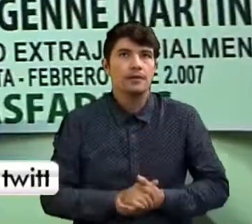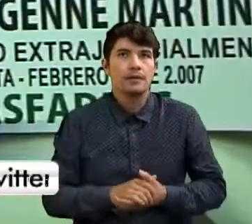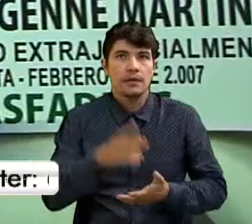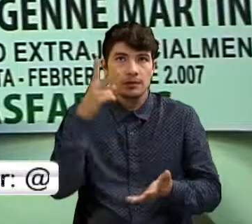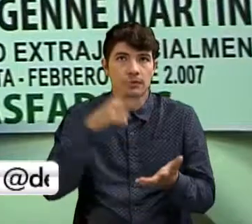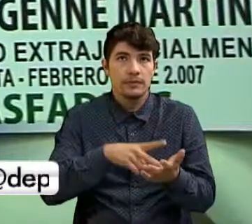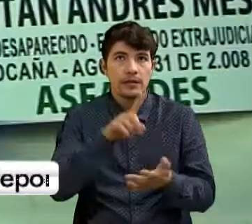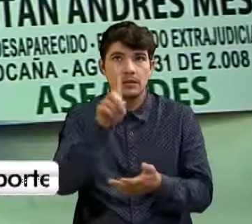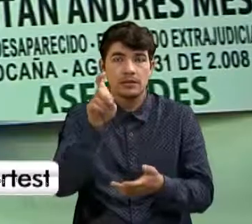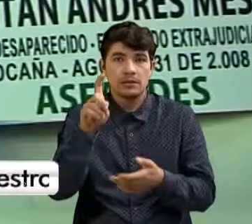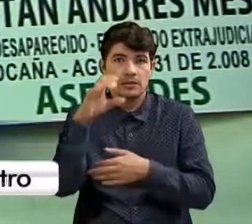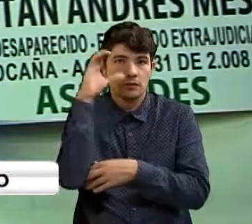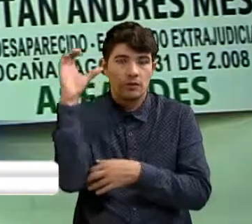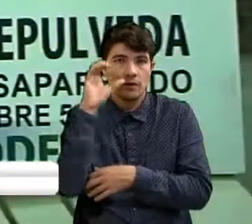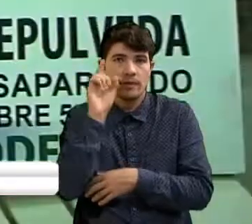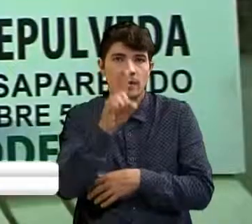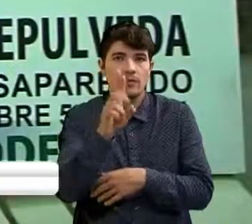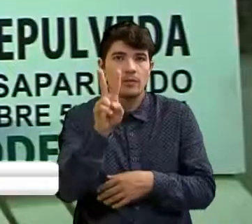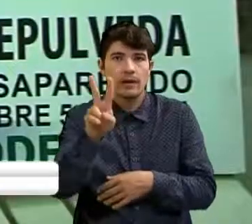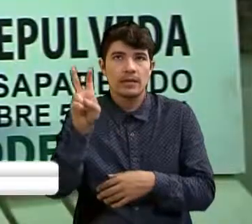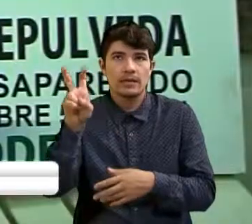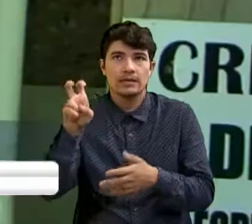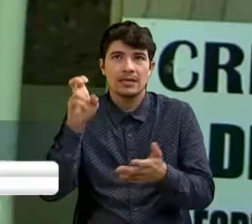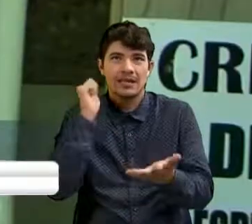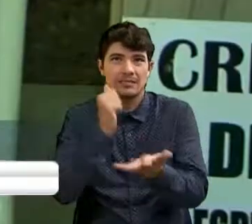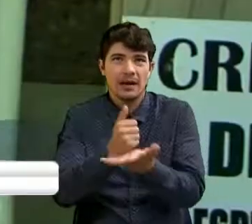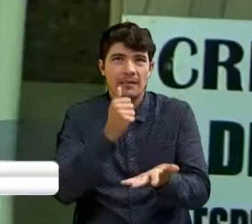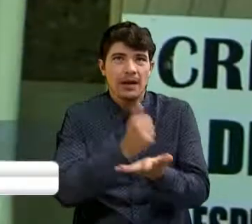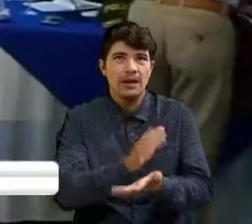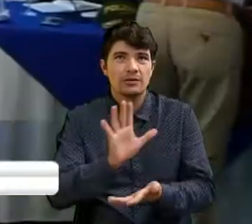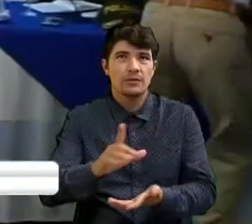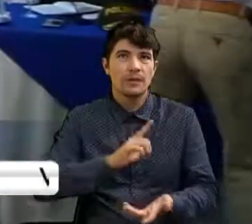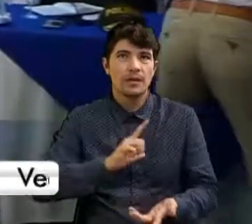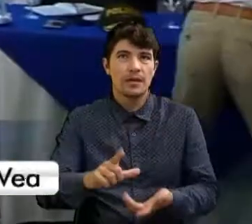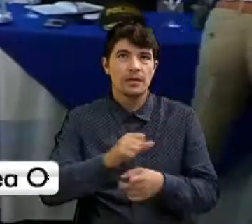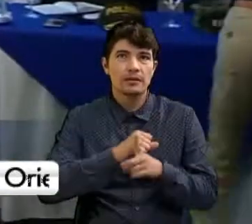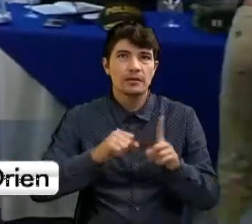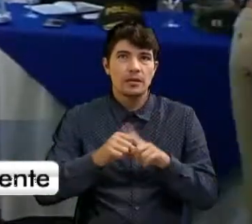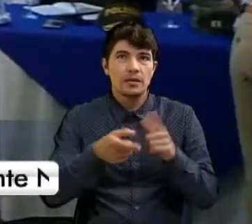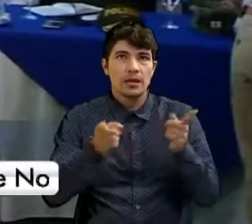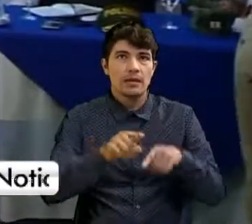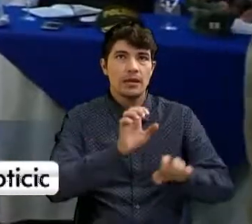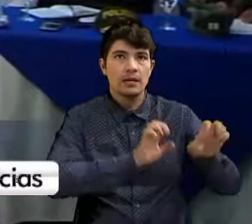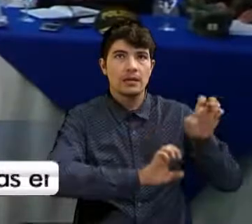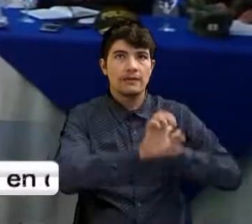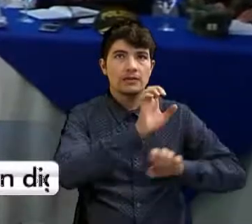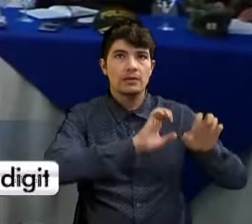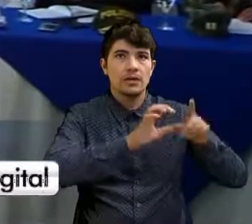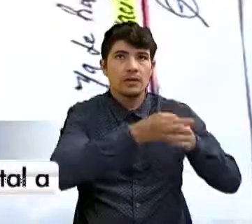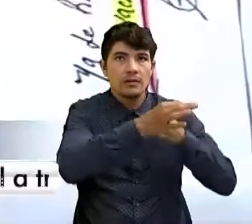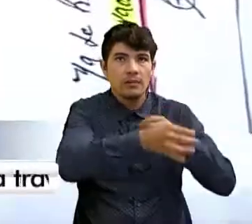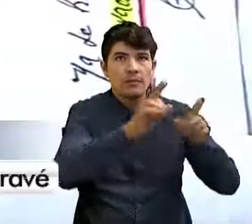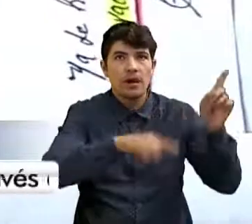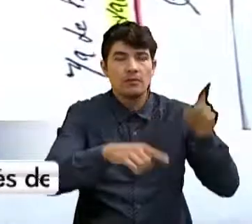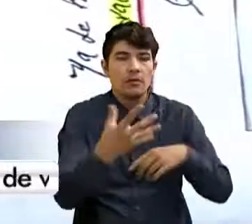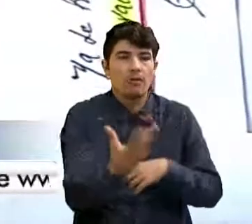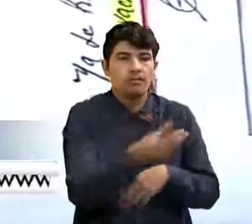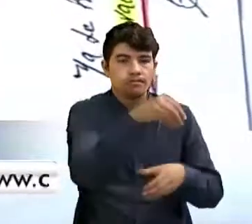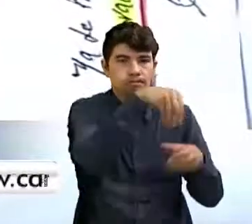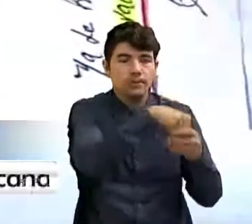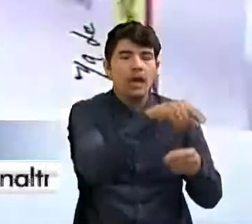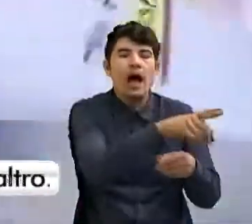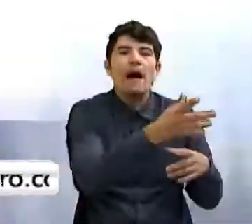2016 colombia registró 127 asesinatos de líderes sociales y la defensoría del pueblo ha recalcado que varios de ellos serán víctimas